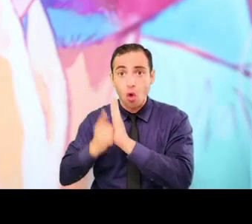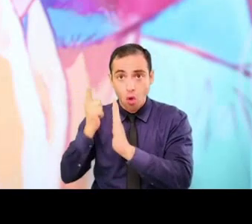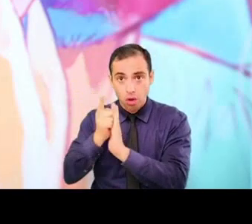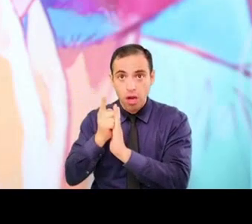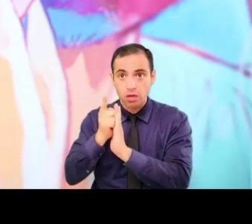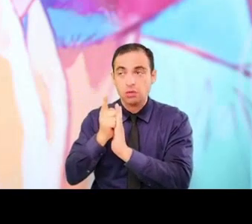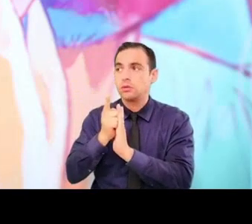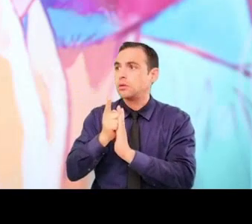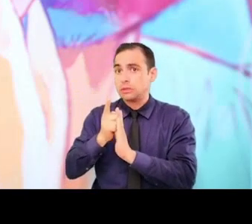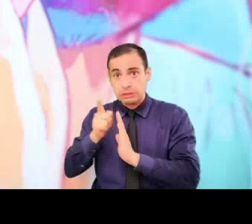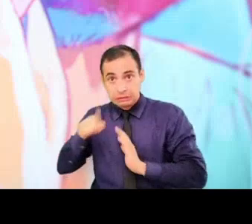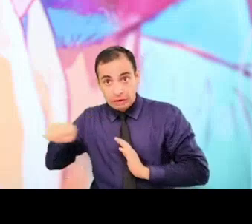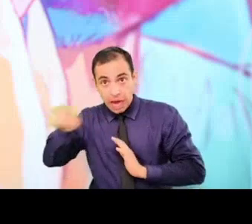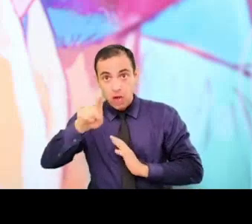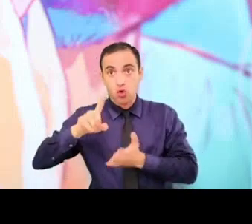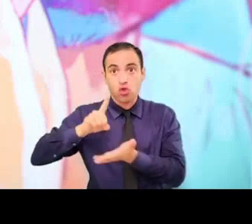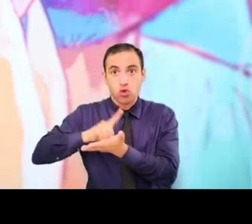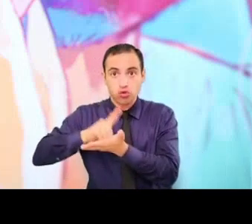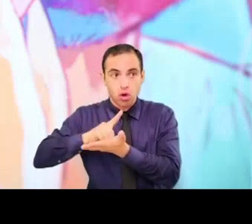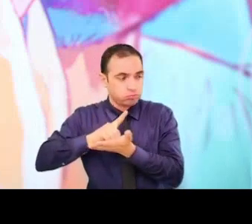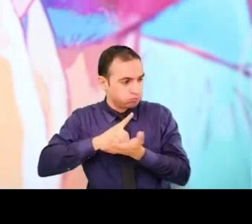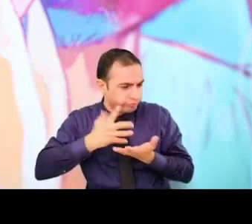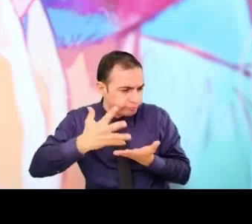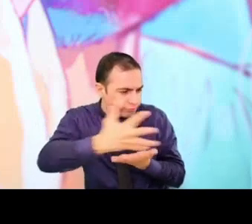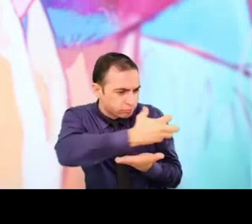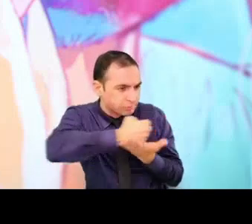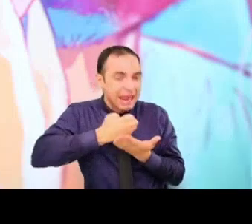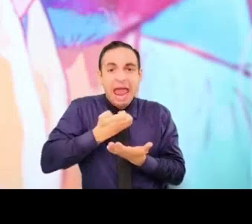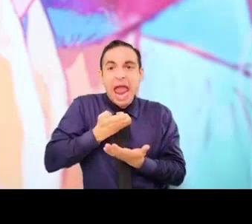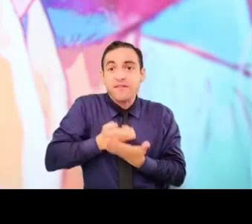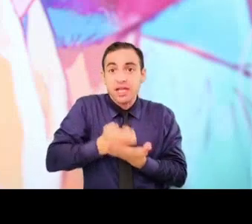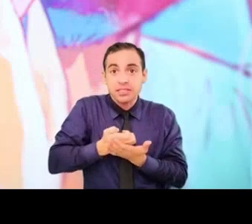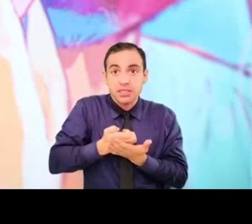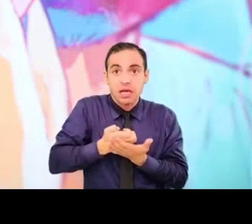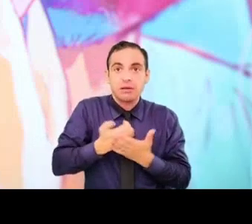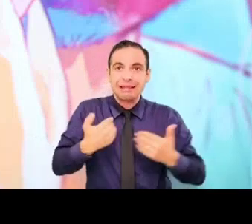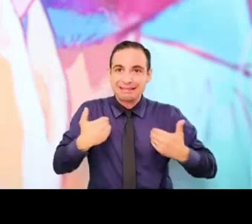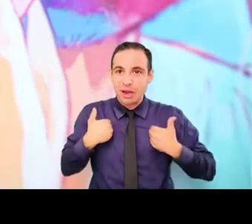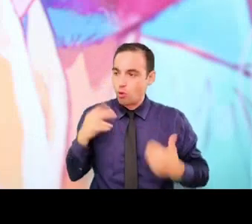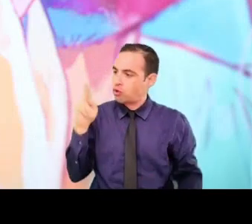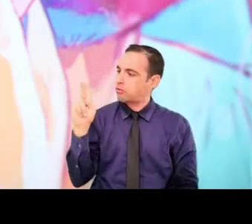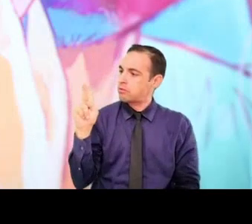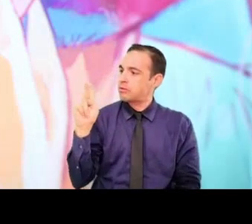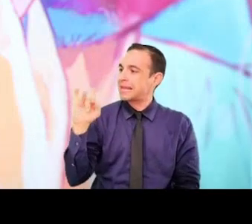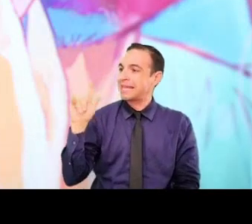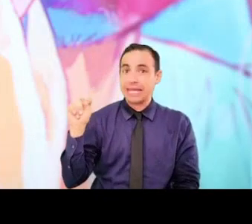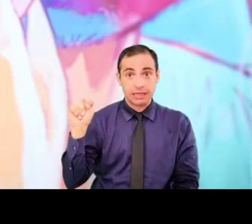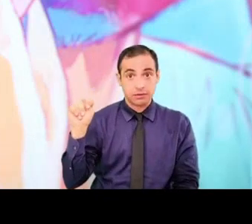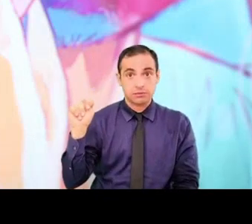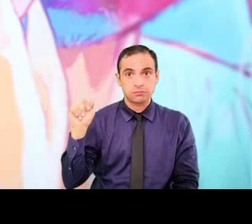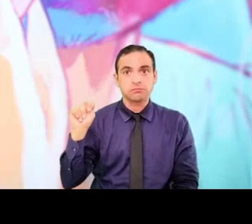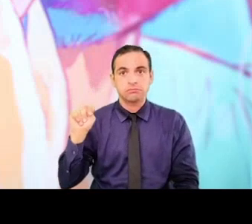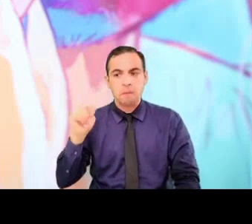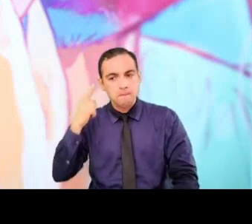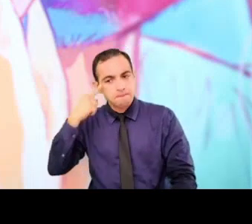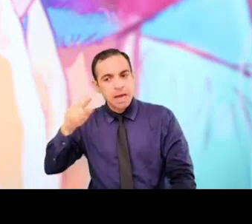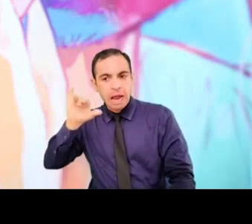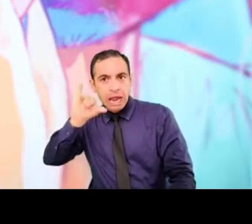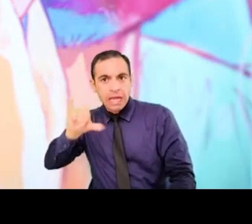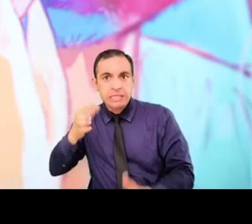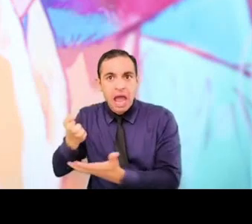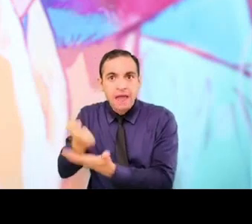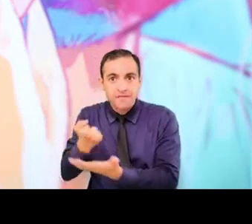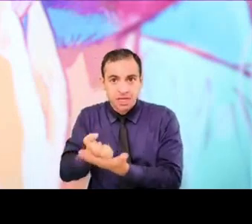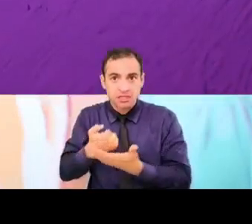médica y que se recopile evidencia médico legal con el rey kit o el kit de evidencias forense El dominio de una persona